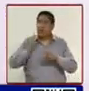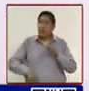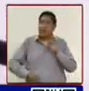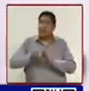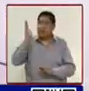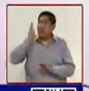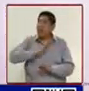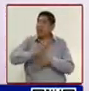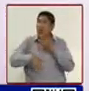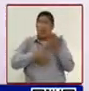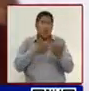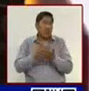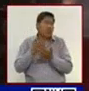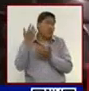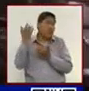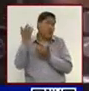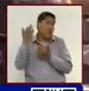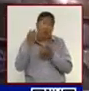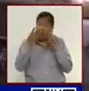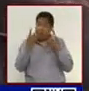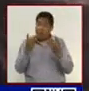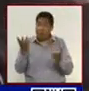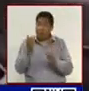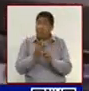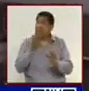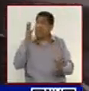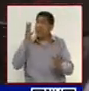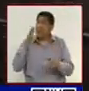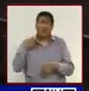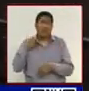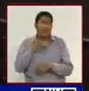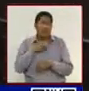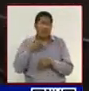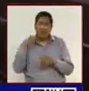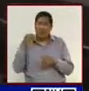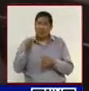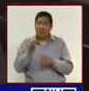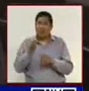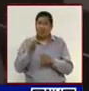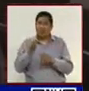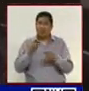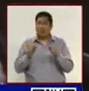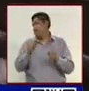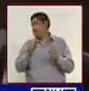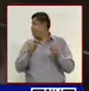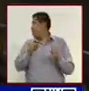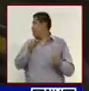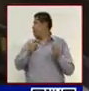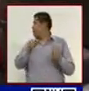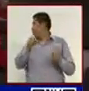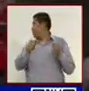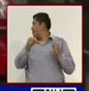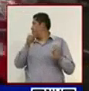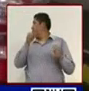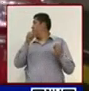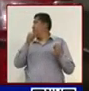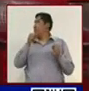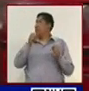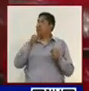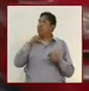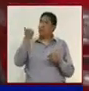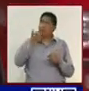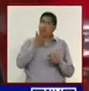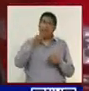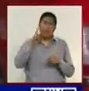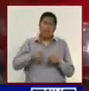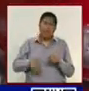salir. Todos están esperando pasajeros. Mira la fila. Tendríamos que retroceder con la movilidad del canal, retroceder para salir por el otro